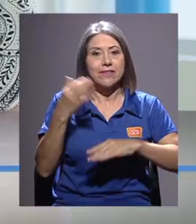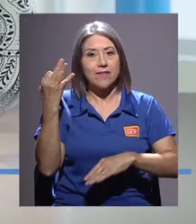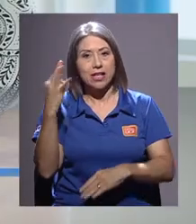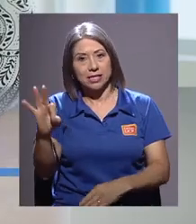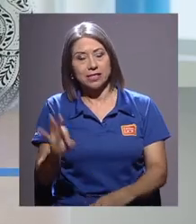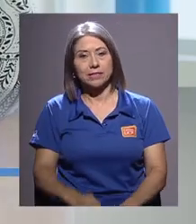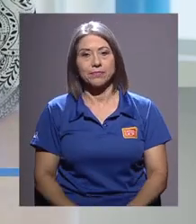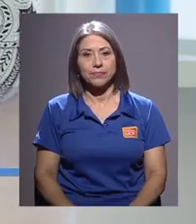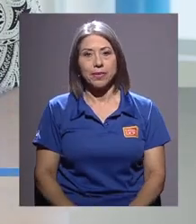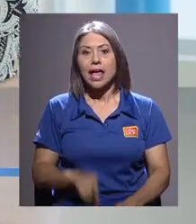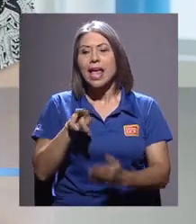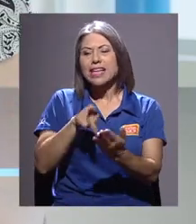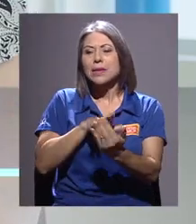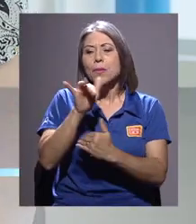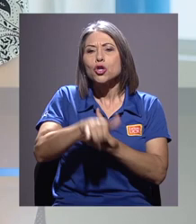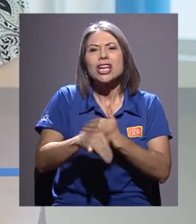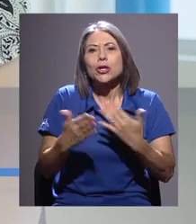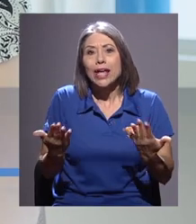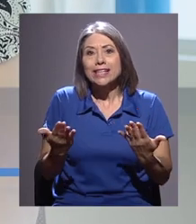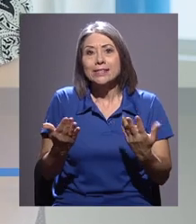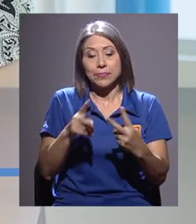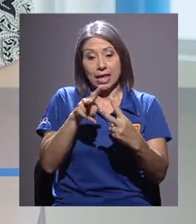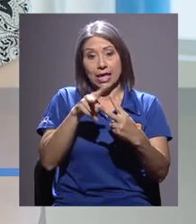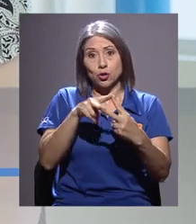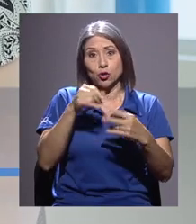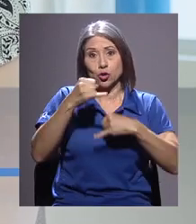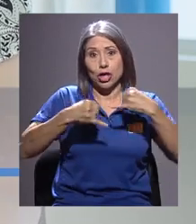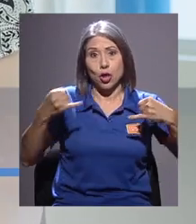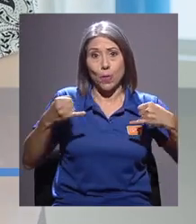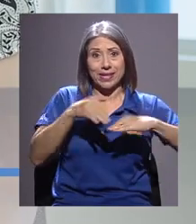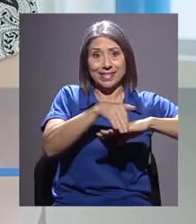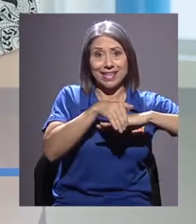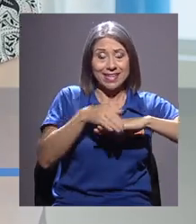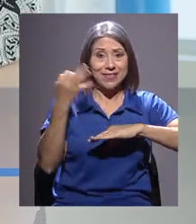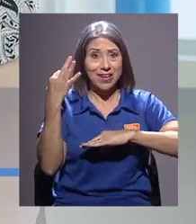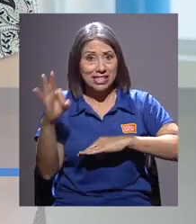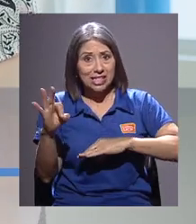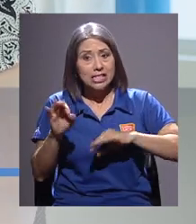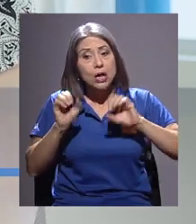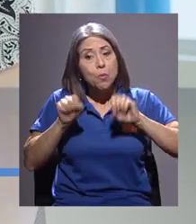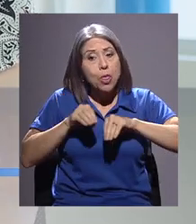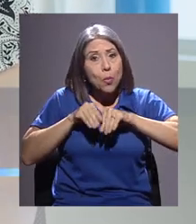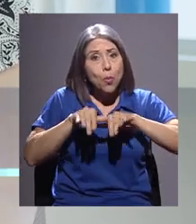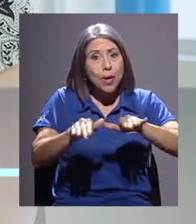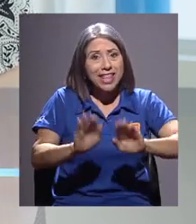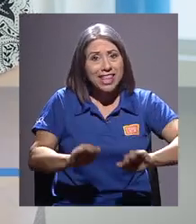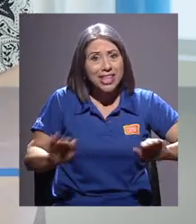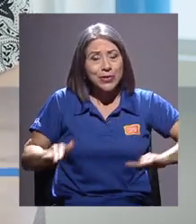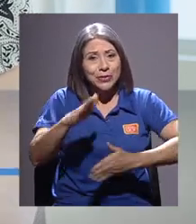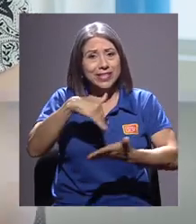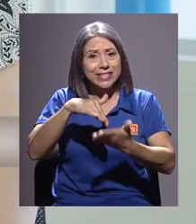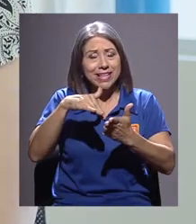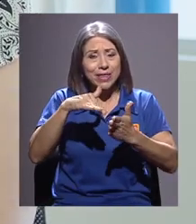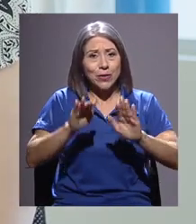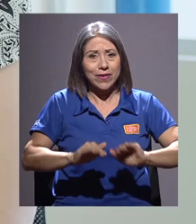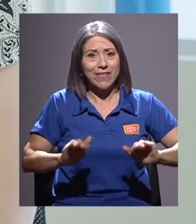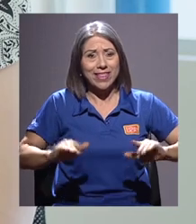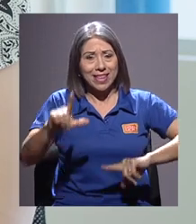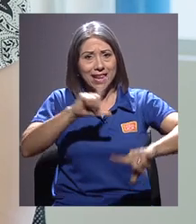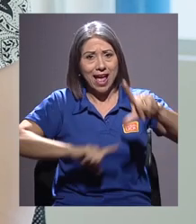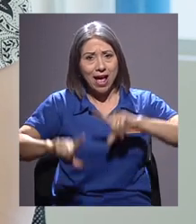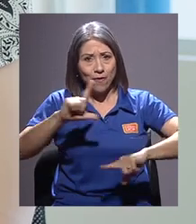consiste en un acercamiento de estos dos idiomas a los niños y niñas del Centro Infantil Laboratorio